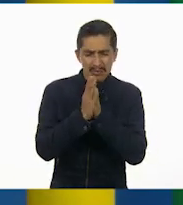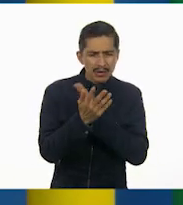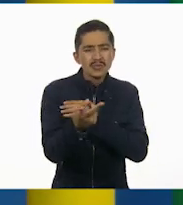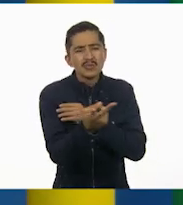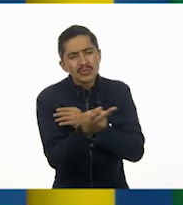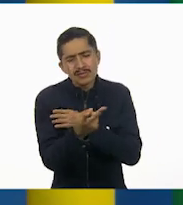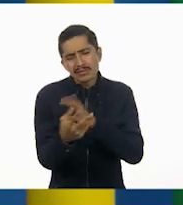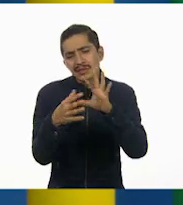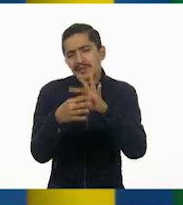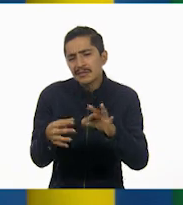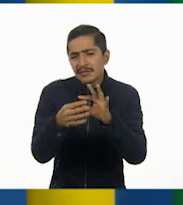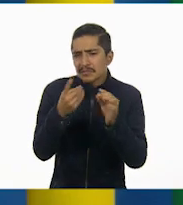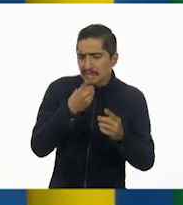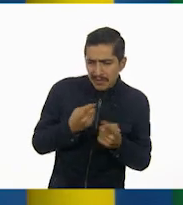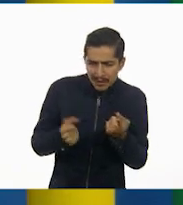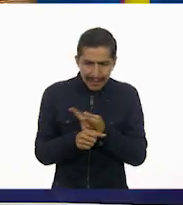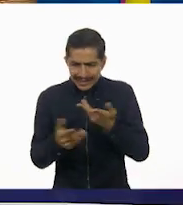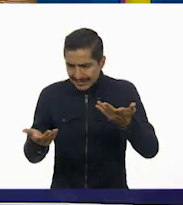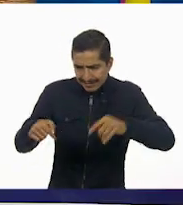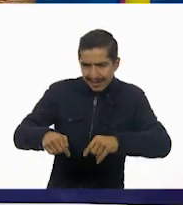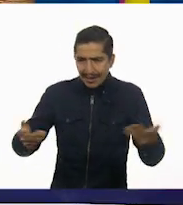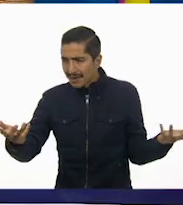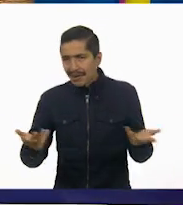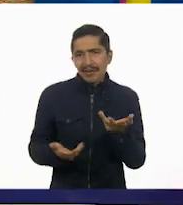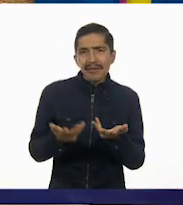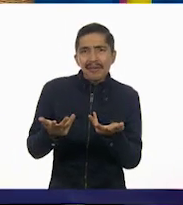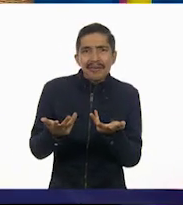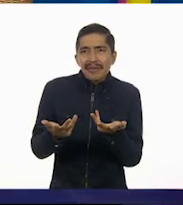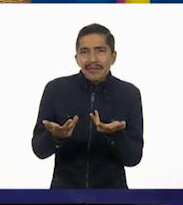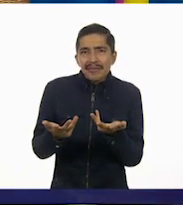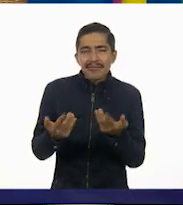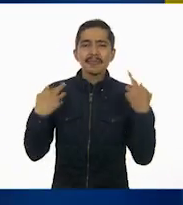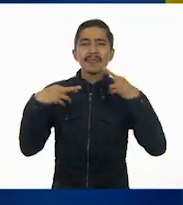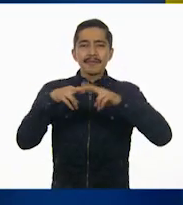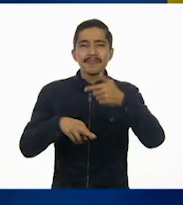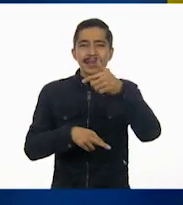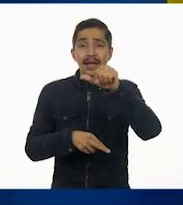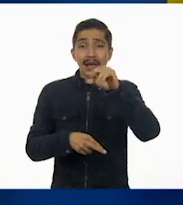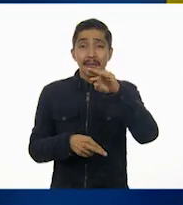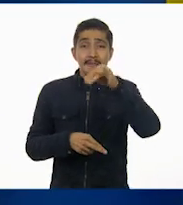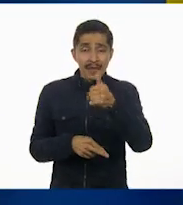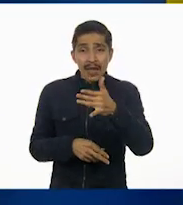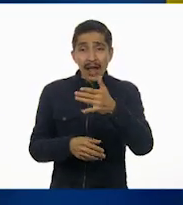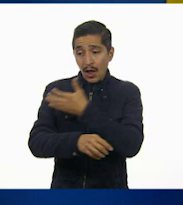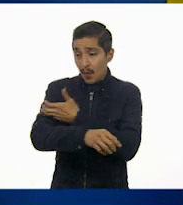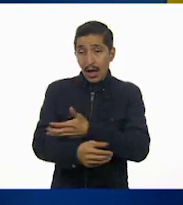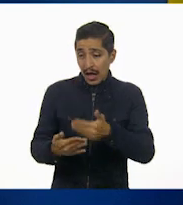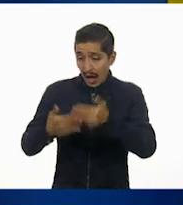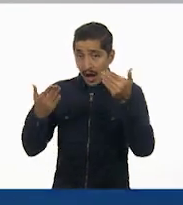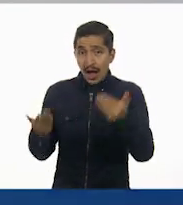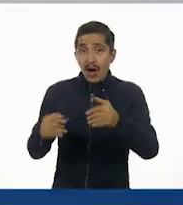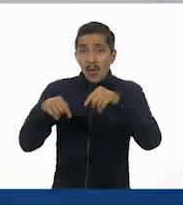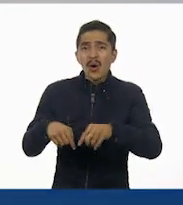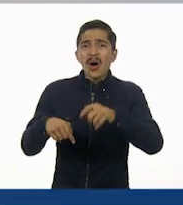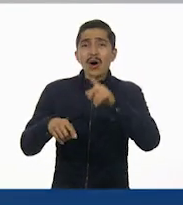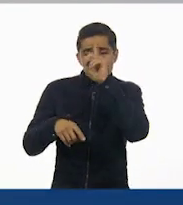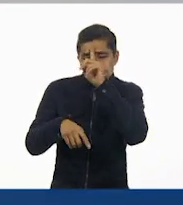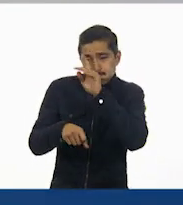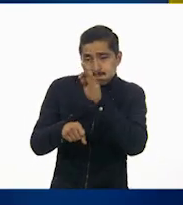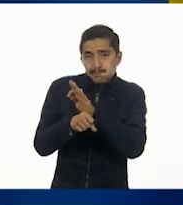explíquenme qué está pasando aquí. La maestra Gaby nos acompaña hoy porque nos va a orientar sobre la manera de